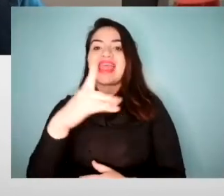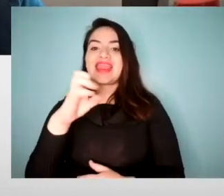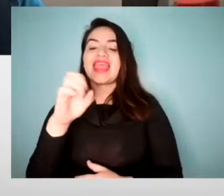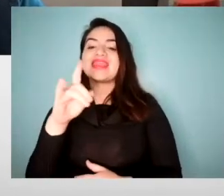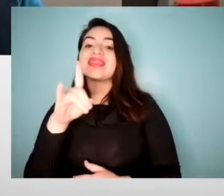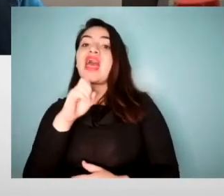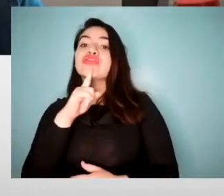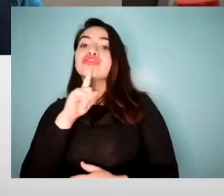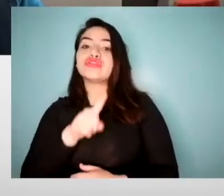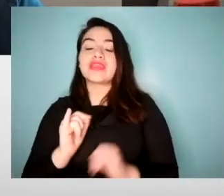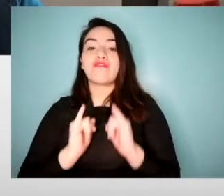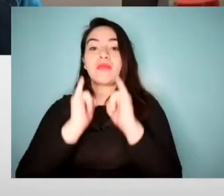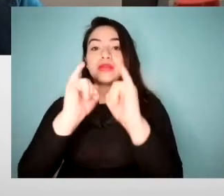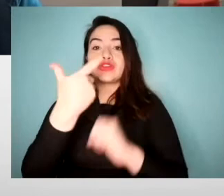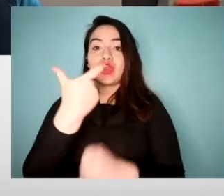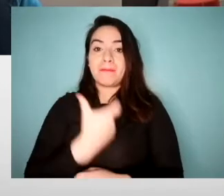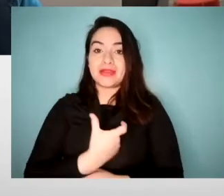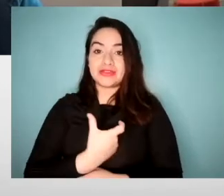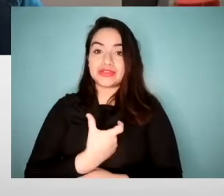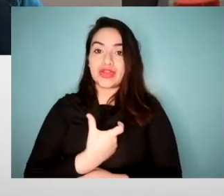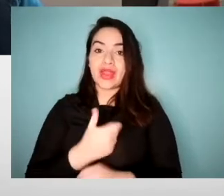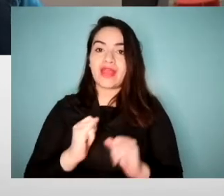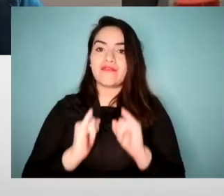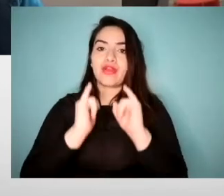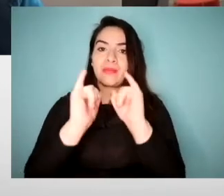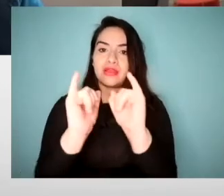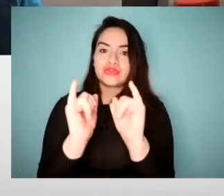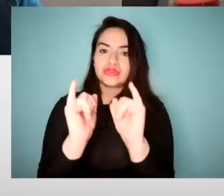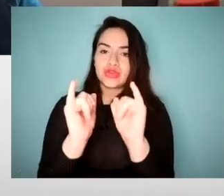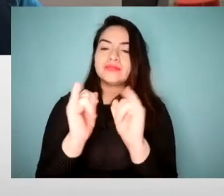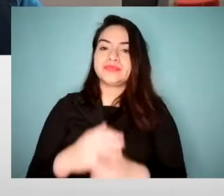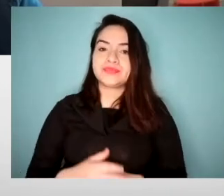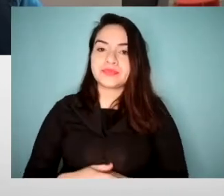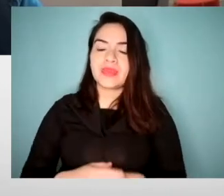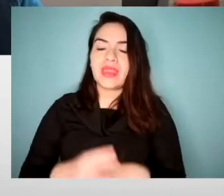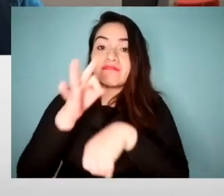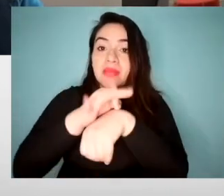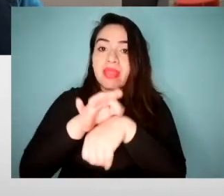los pacientes, de su información, de ciertas patologías que ellos tienen. Todo ese tipo de